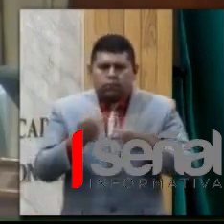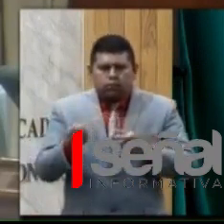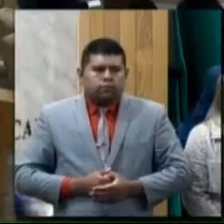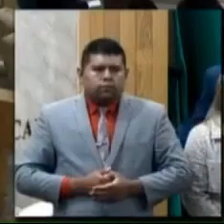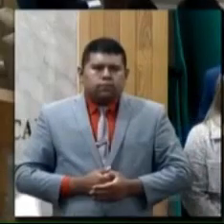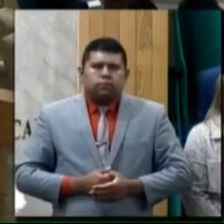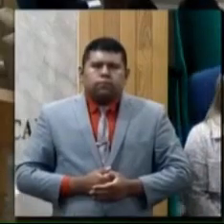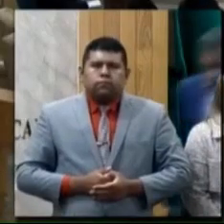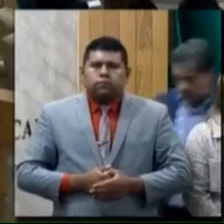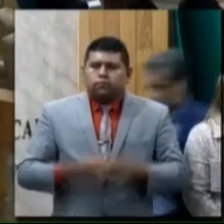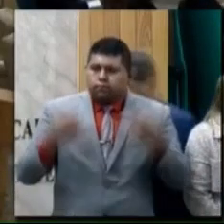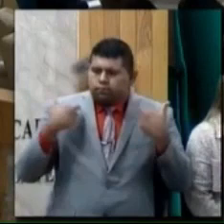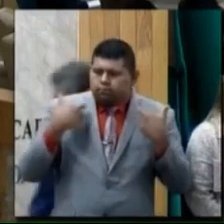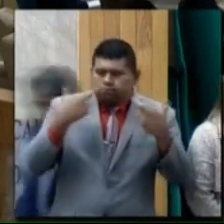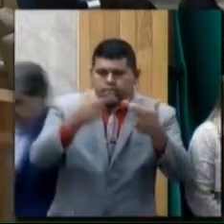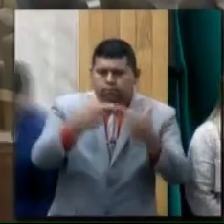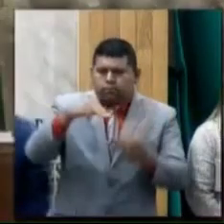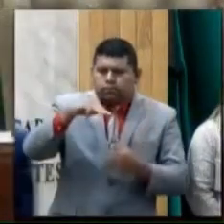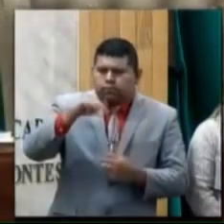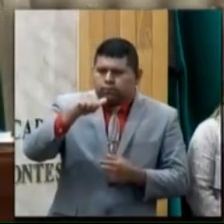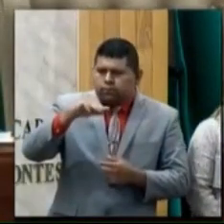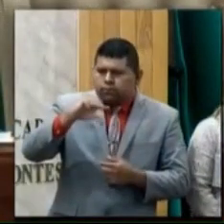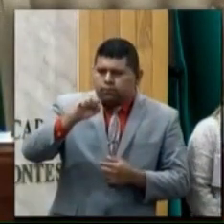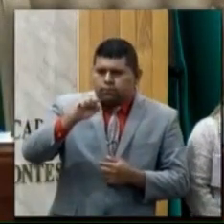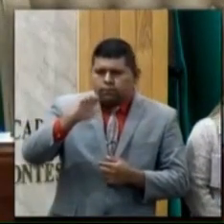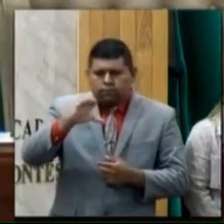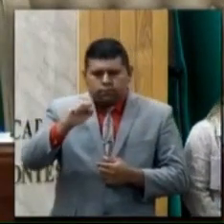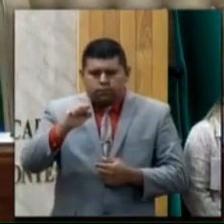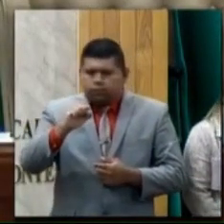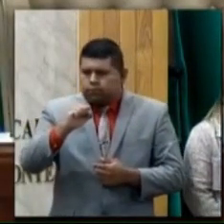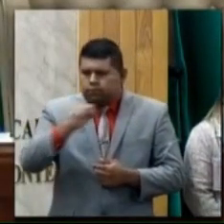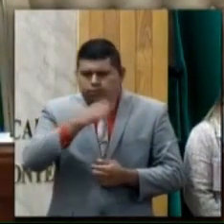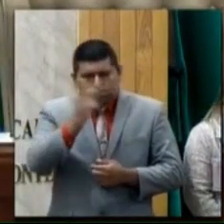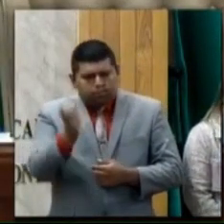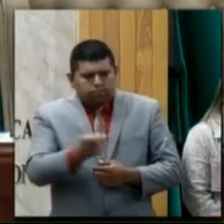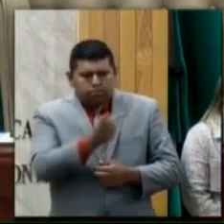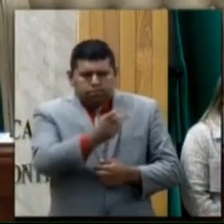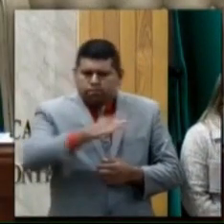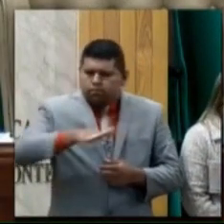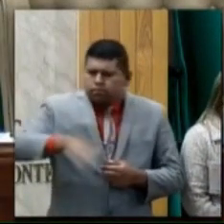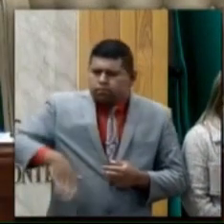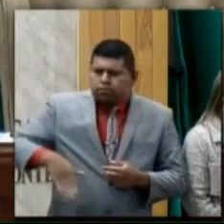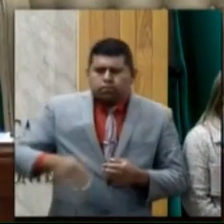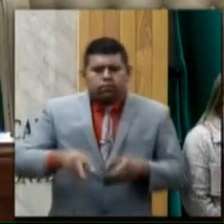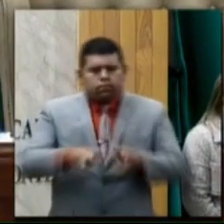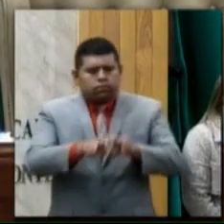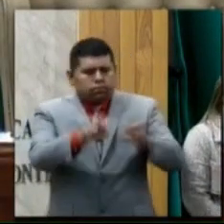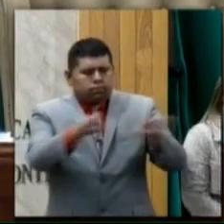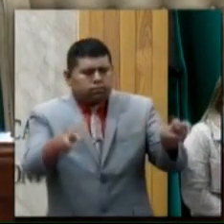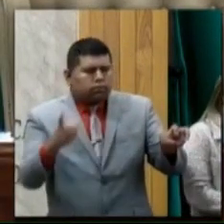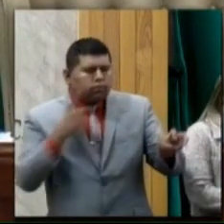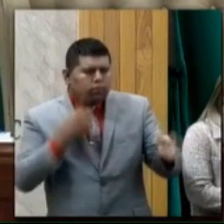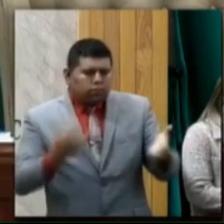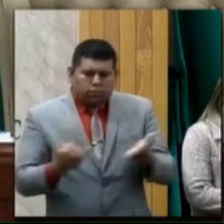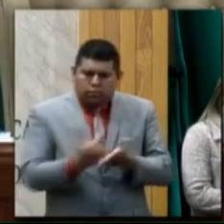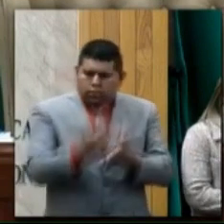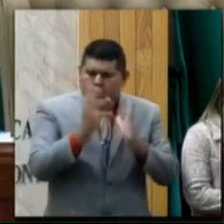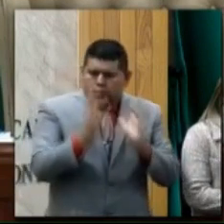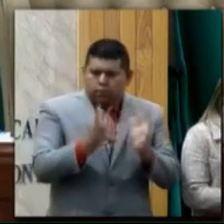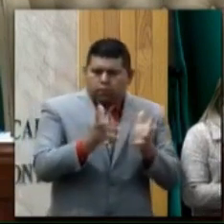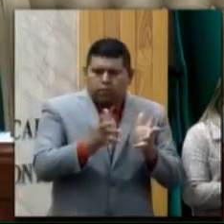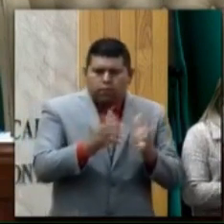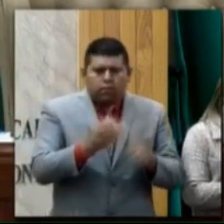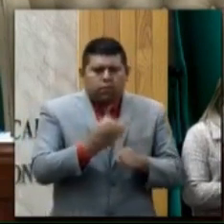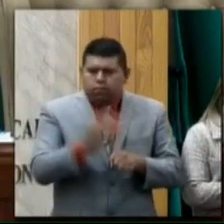este jueves. Maestro Manases Langarica Verdín, de conformidad a la resolución dictada por esta